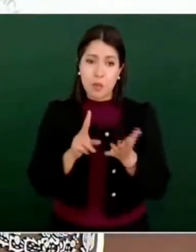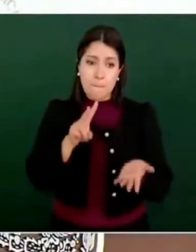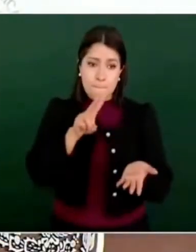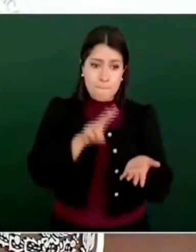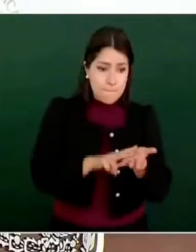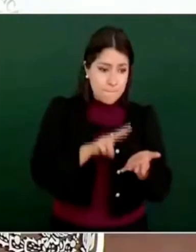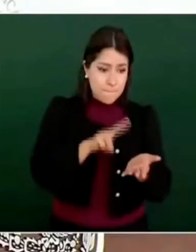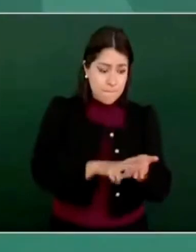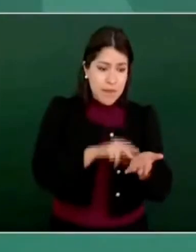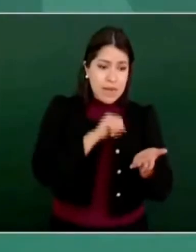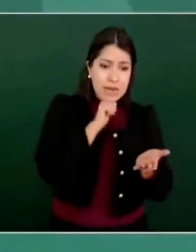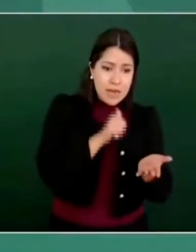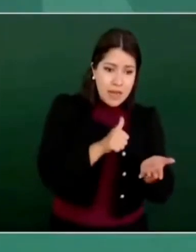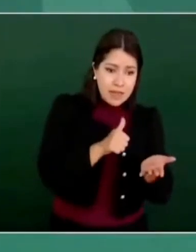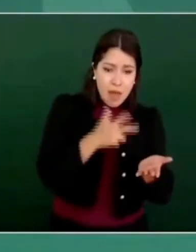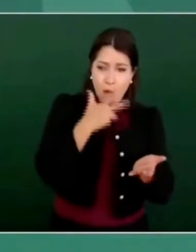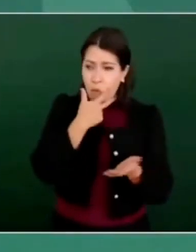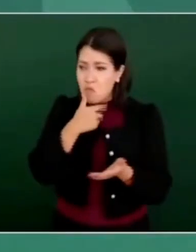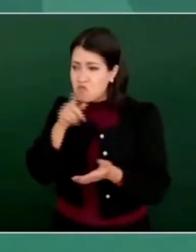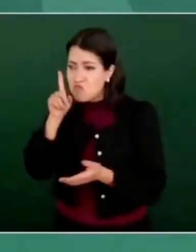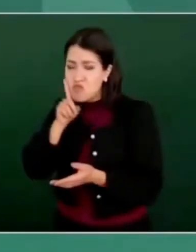los hombres no somos nada.